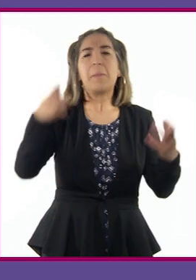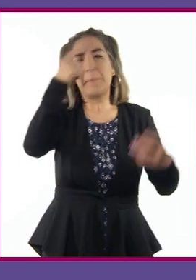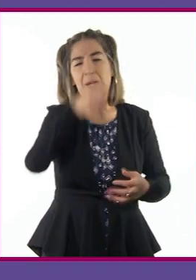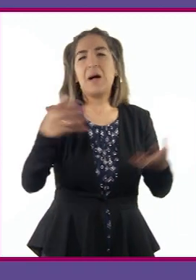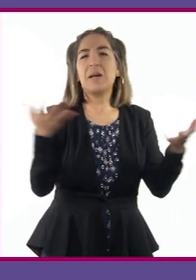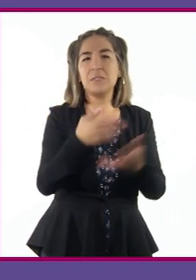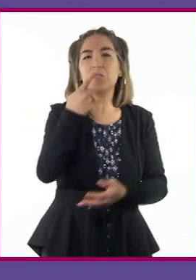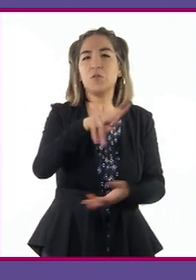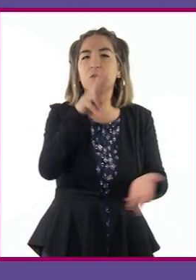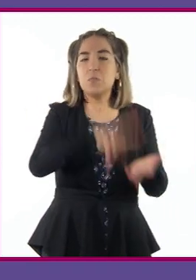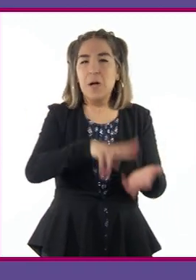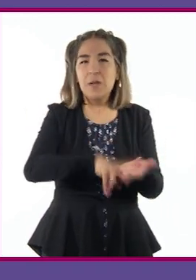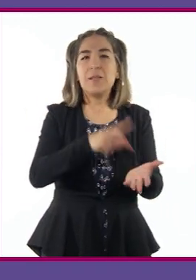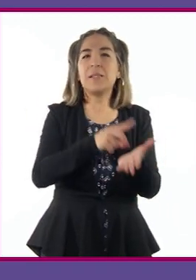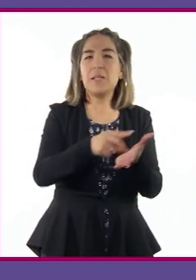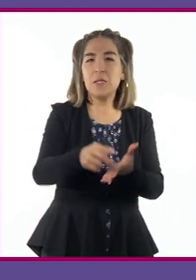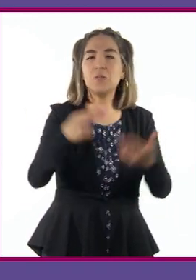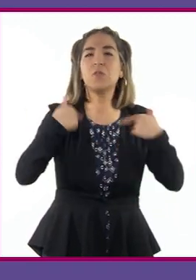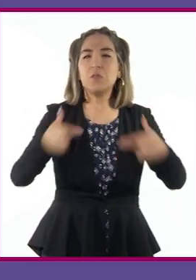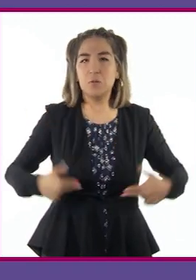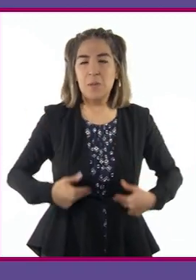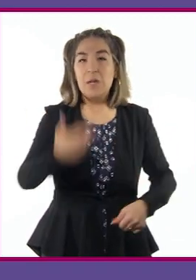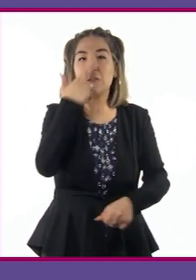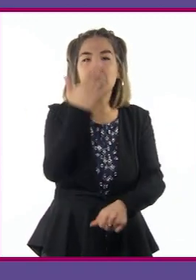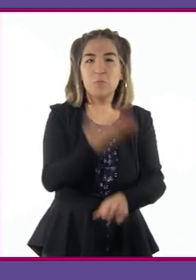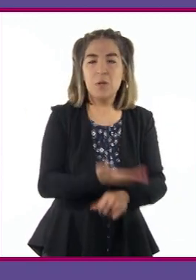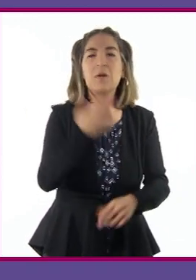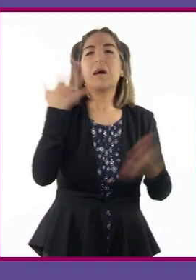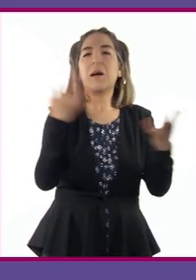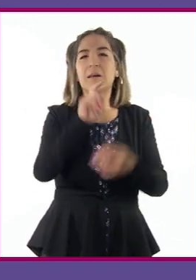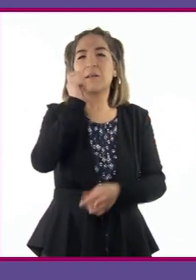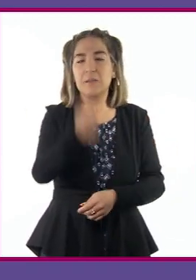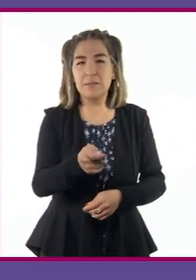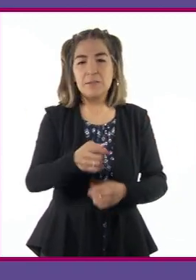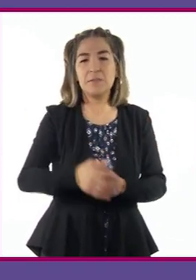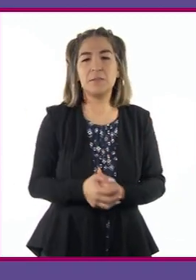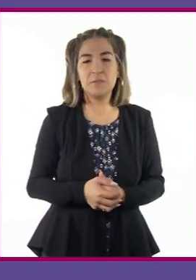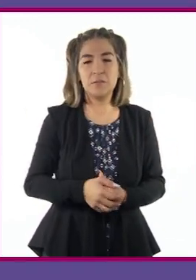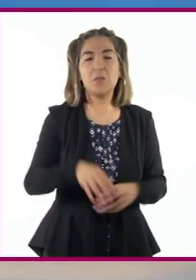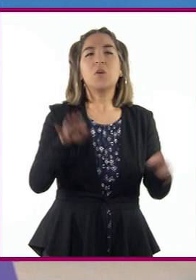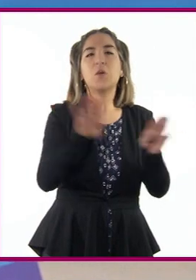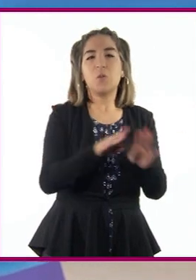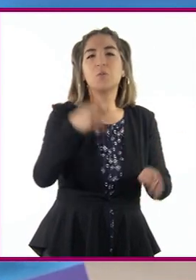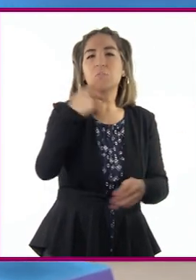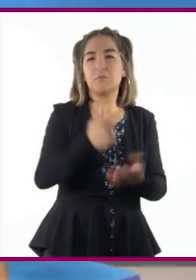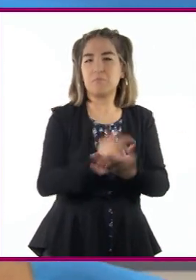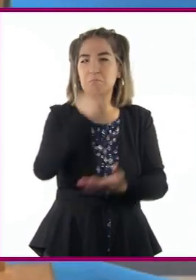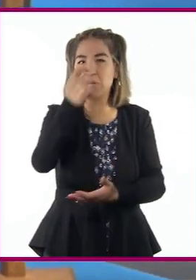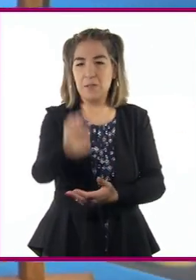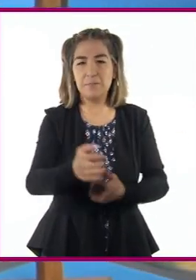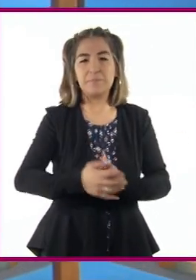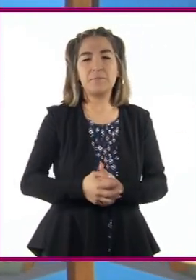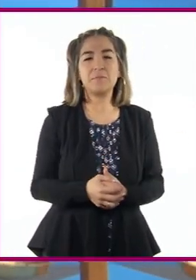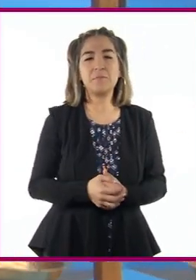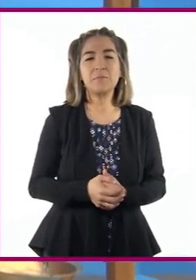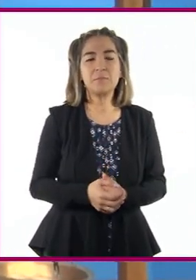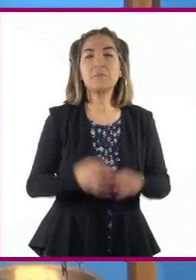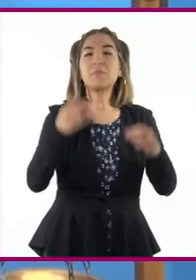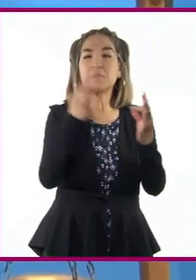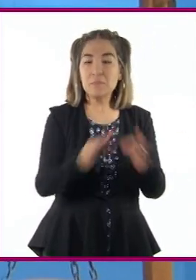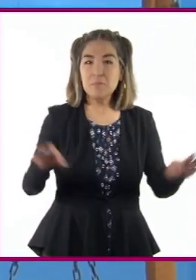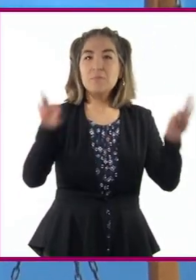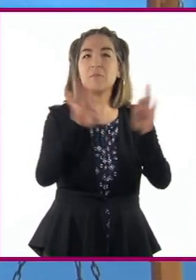valer los derechos humanos y a la responsabilidad de recibir recursos públicos. Esto último es